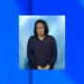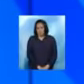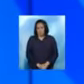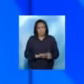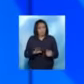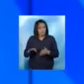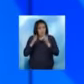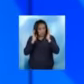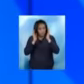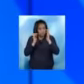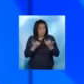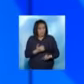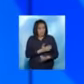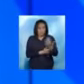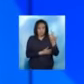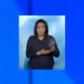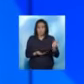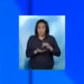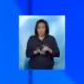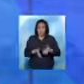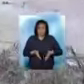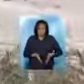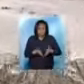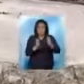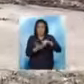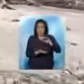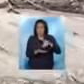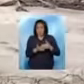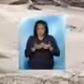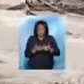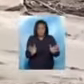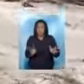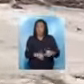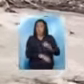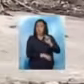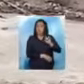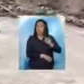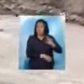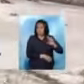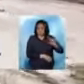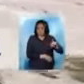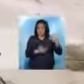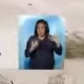Y mucha atención, esta mañana se restableció el tránsito en la carretera central. La Sutran informó que se